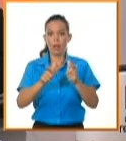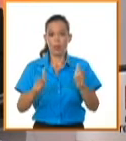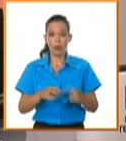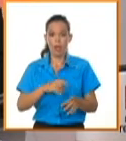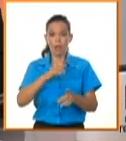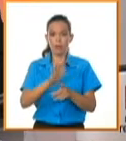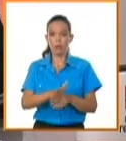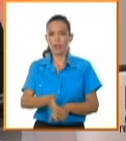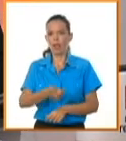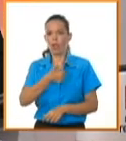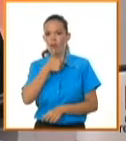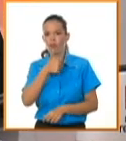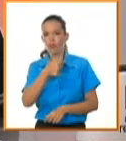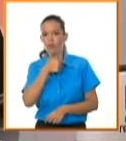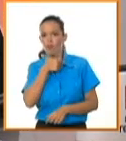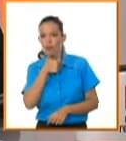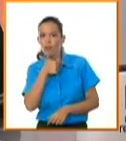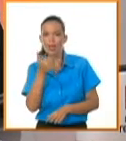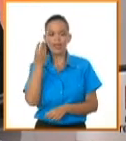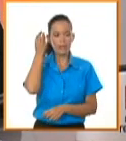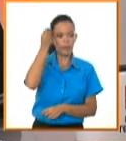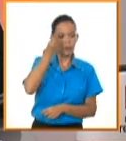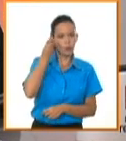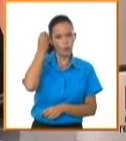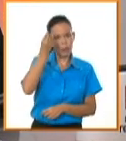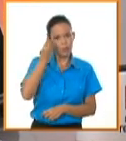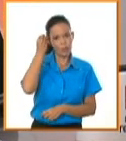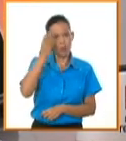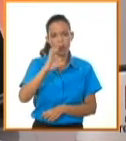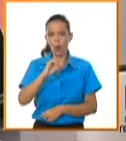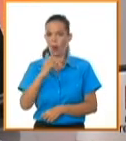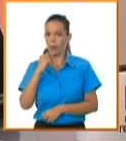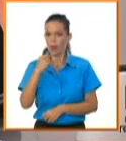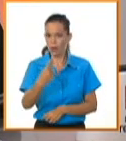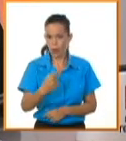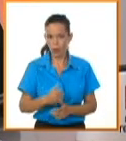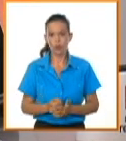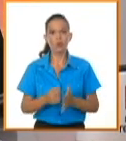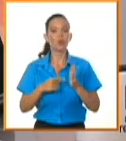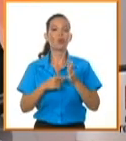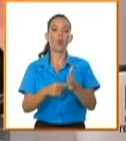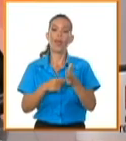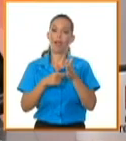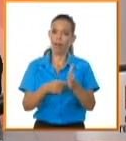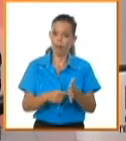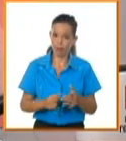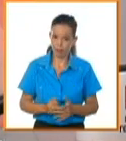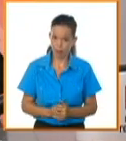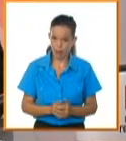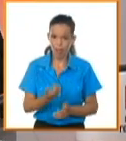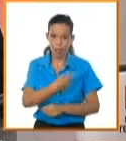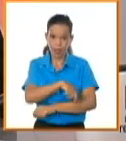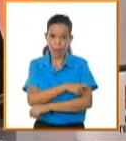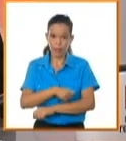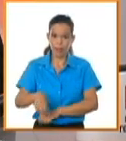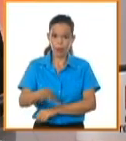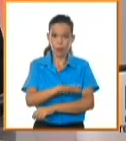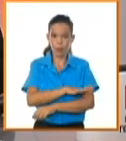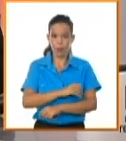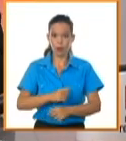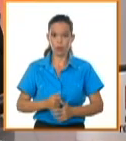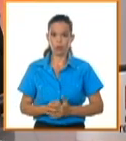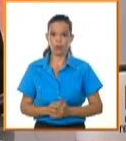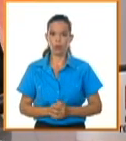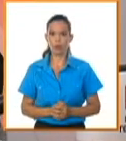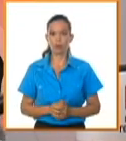preguntas inquietudes opiniones sugerencias de nuestra población y que hemos estado atendiendo